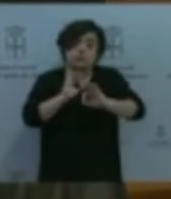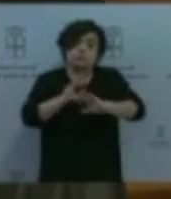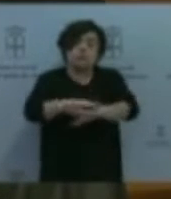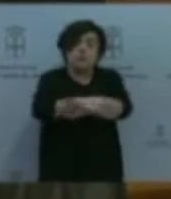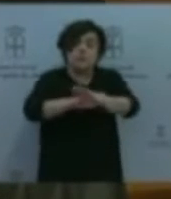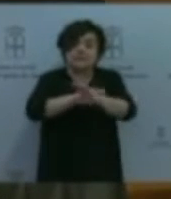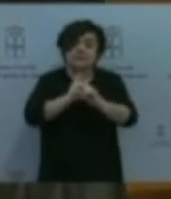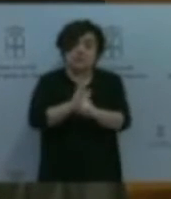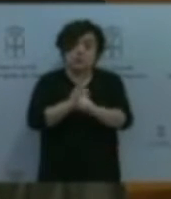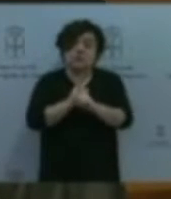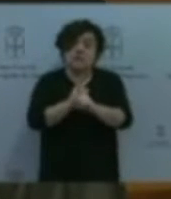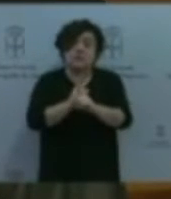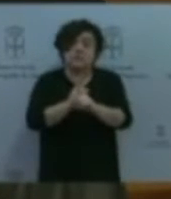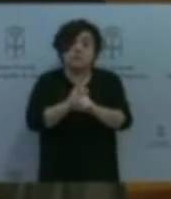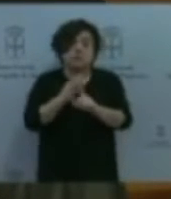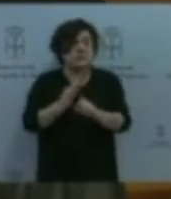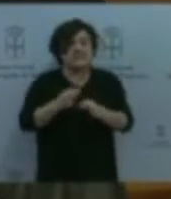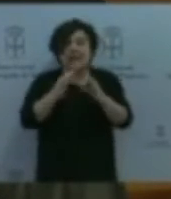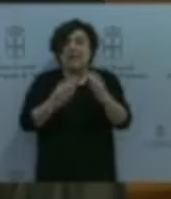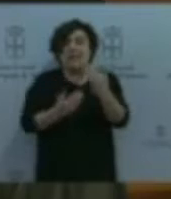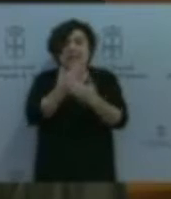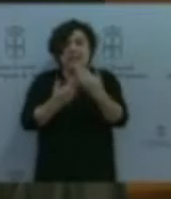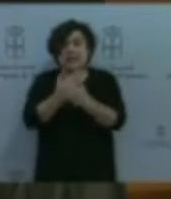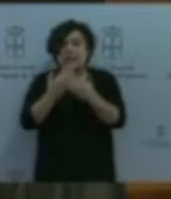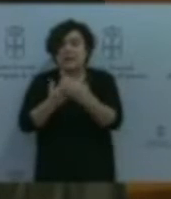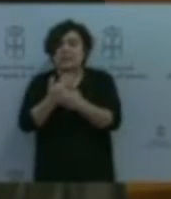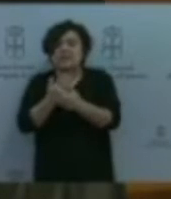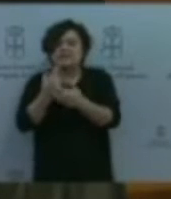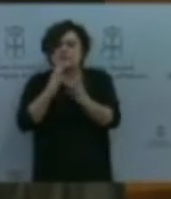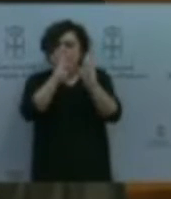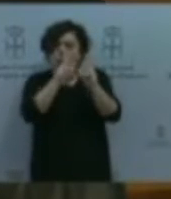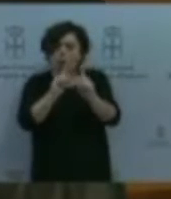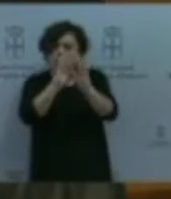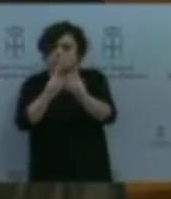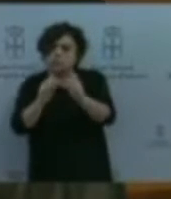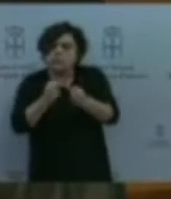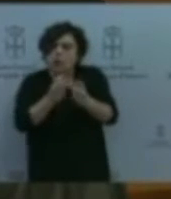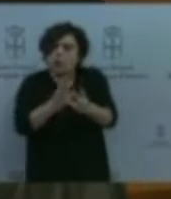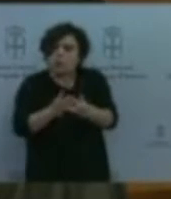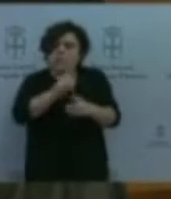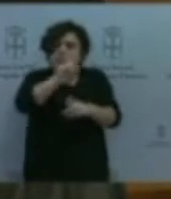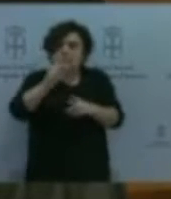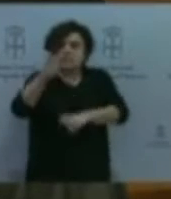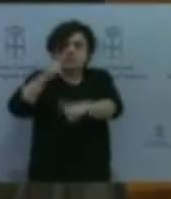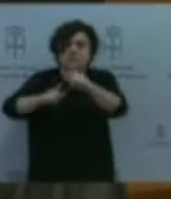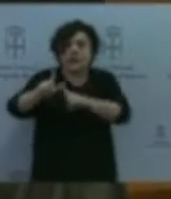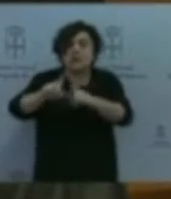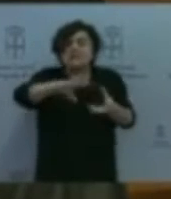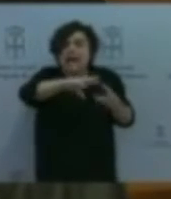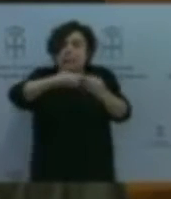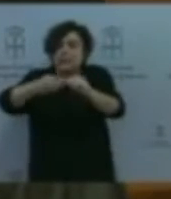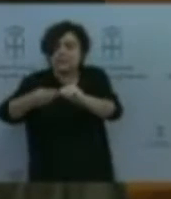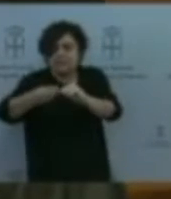viajeros de todas las líneas y se va ajustando la oferta a la lenta recuperación de la demanda, incrementando los servicios que registran ligeros repuntes cada